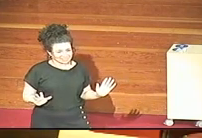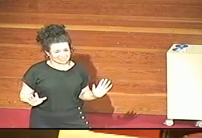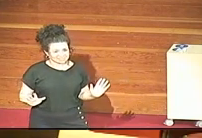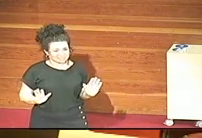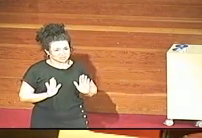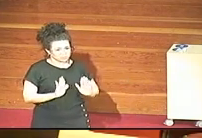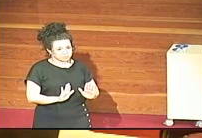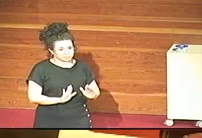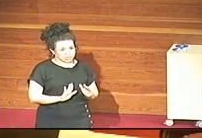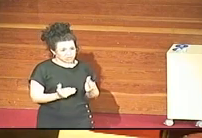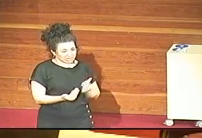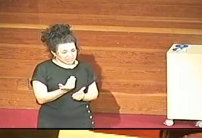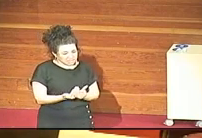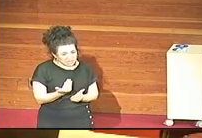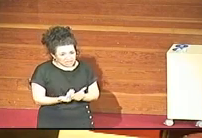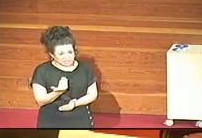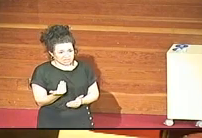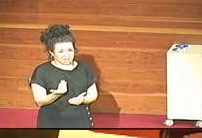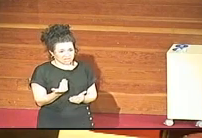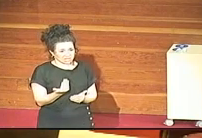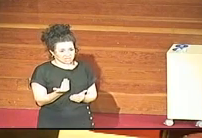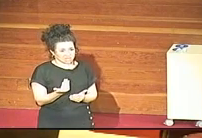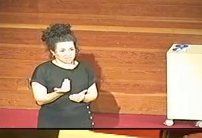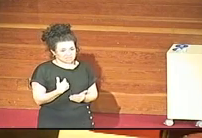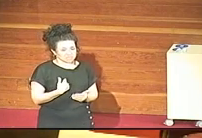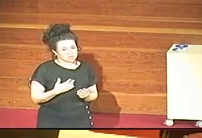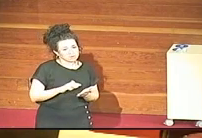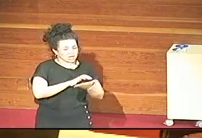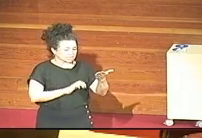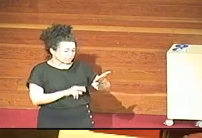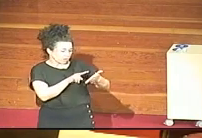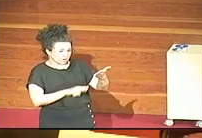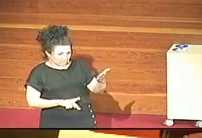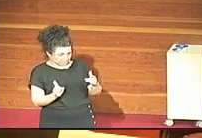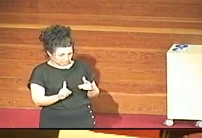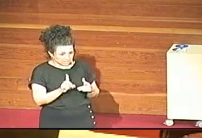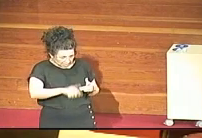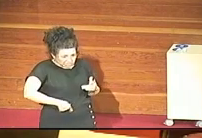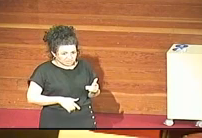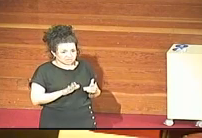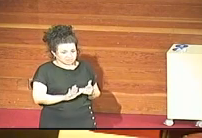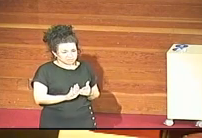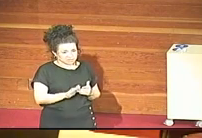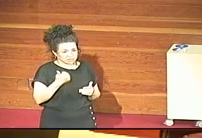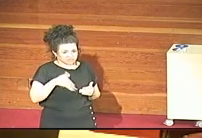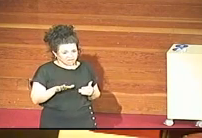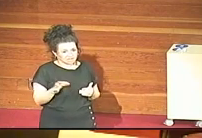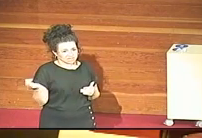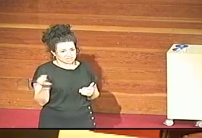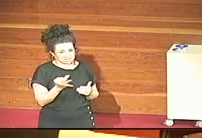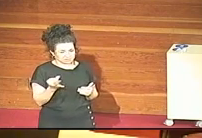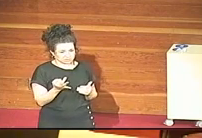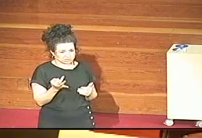en lo cotidiano no me voy a leer este artículo no no ya nos viene así también pero yo creo que tenemos que